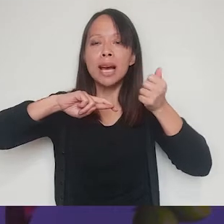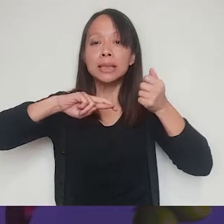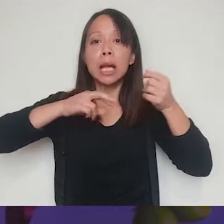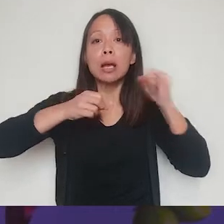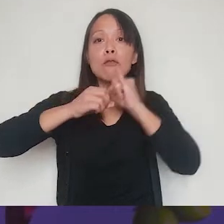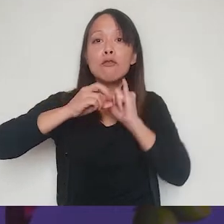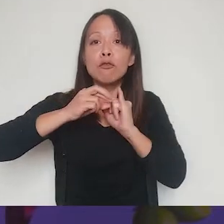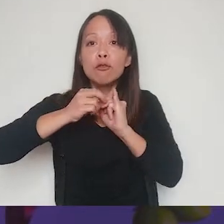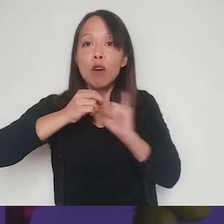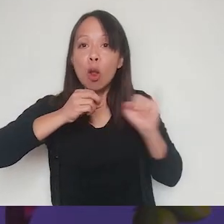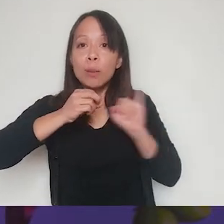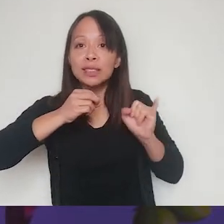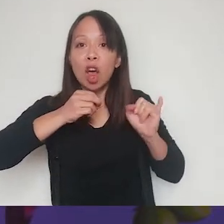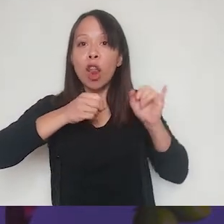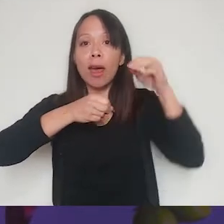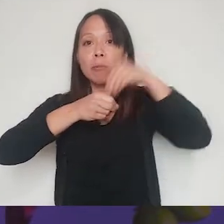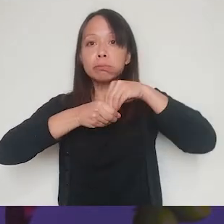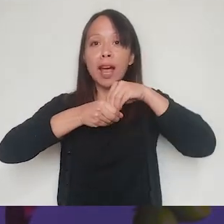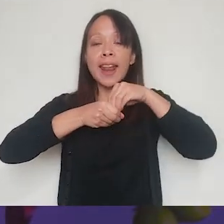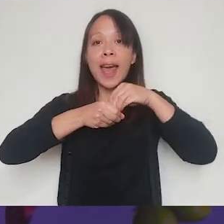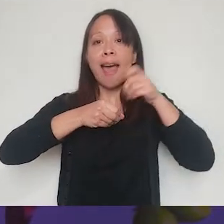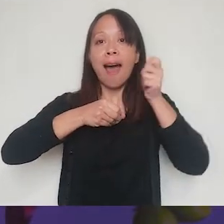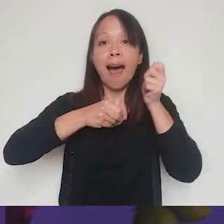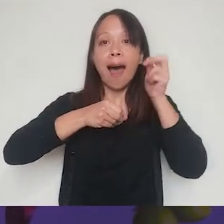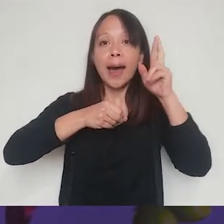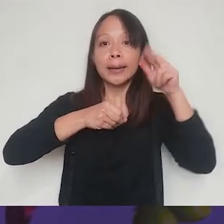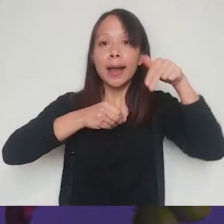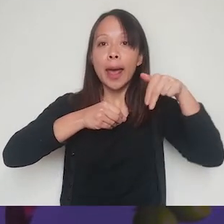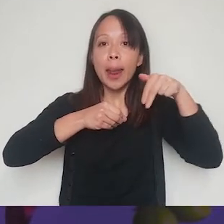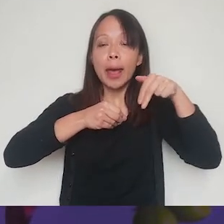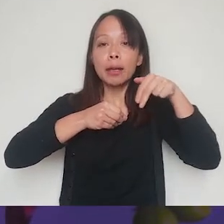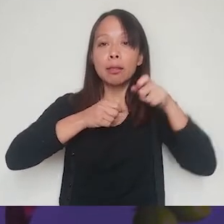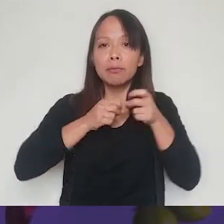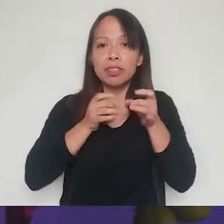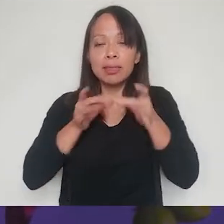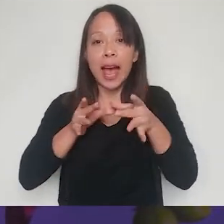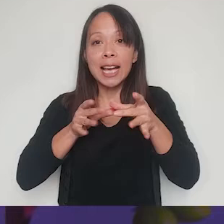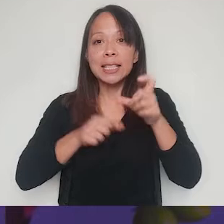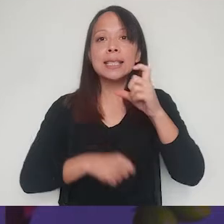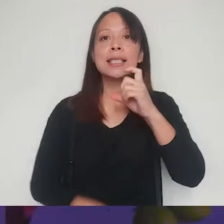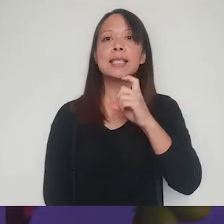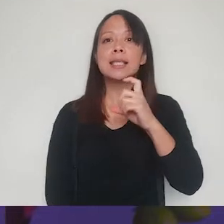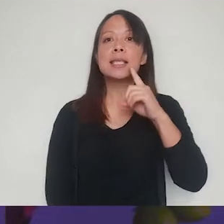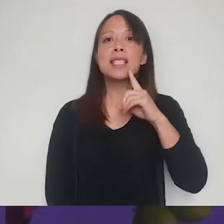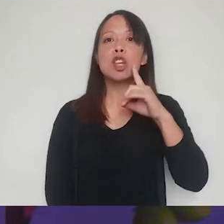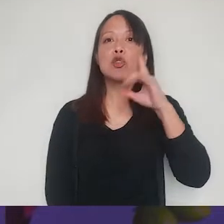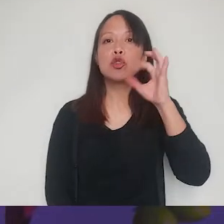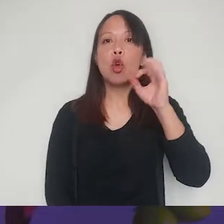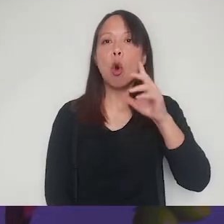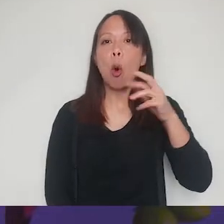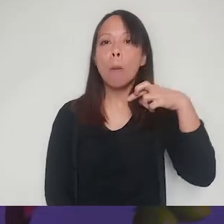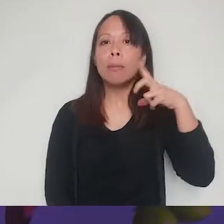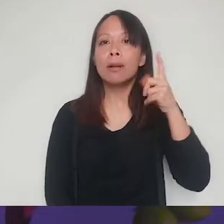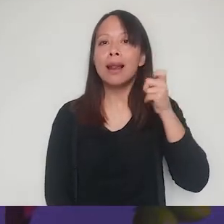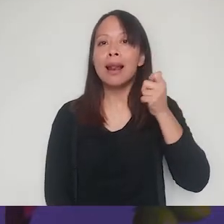son transcriptas forman ácido ribonucleico, ácido RNA mensajero, y esas sirven en el citoplasma para